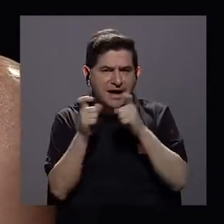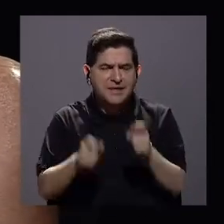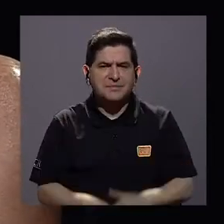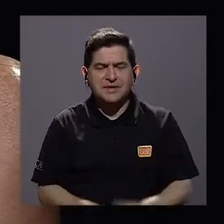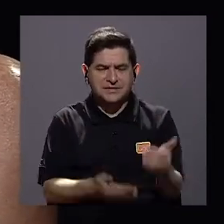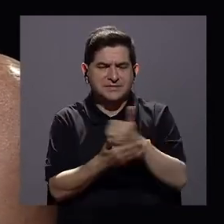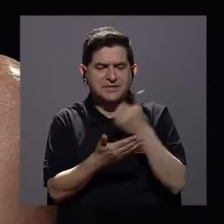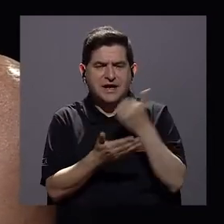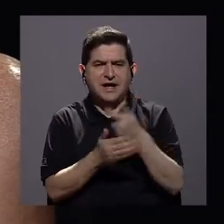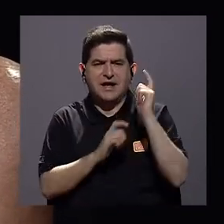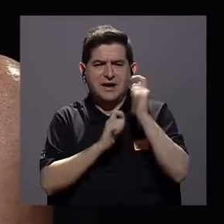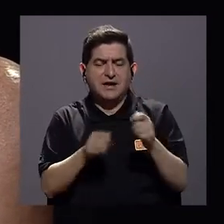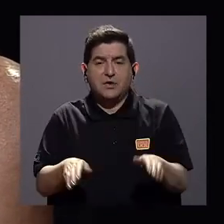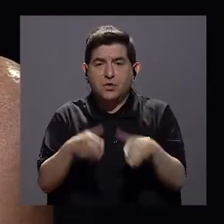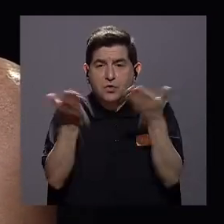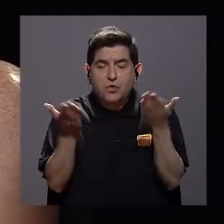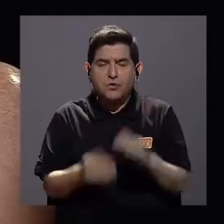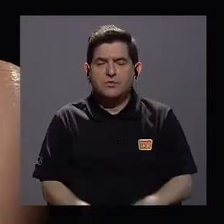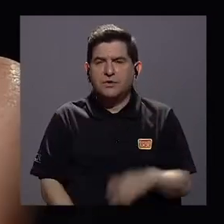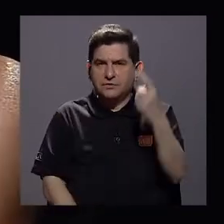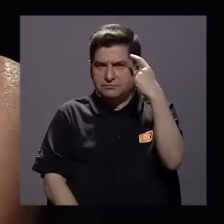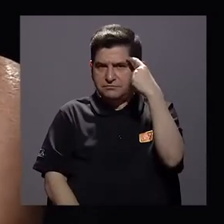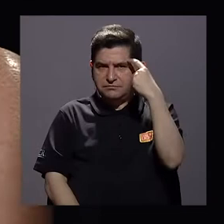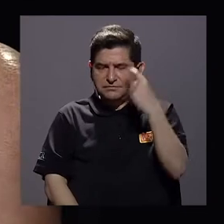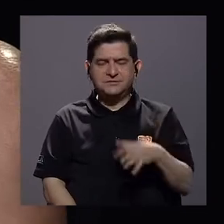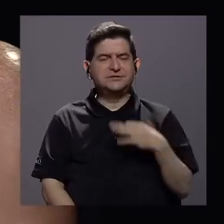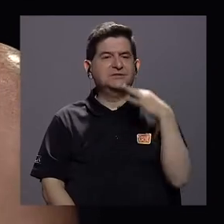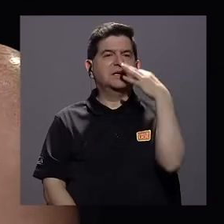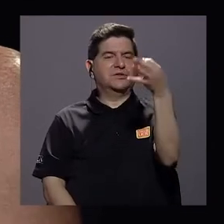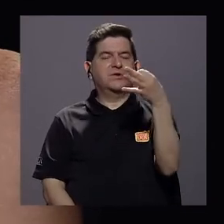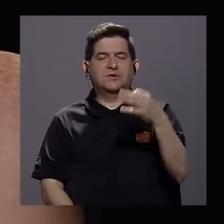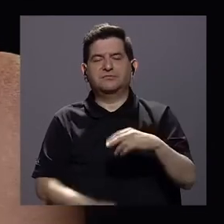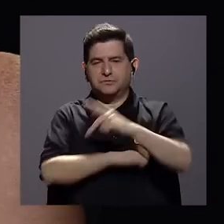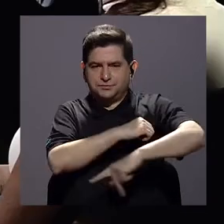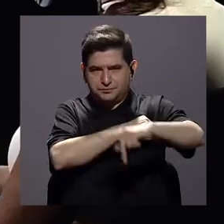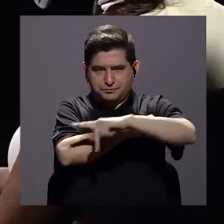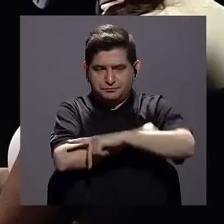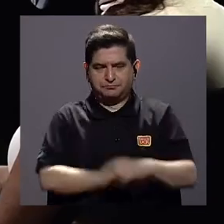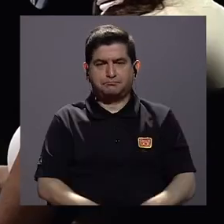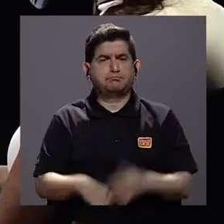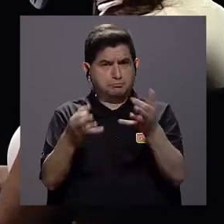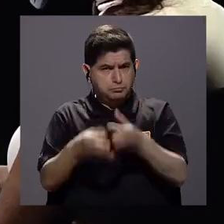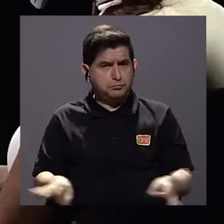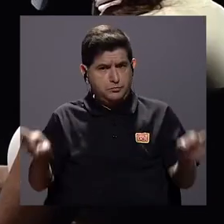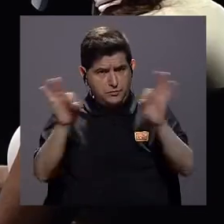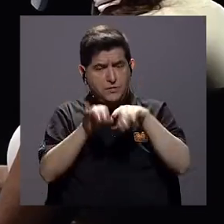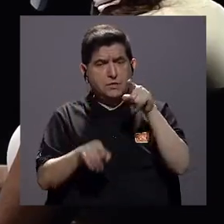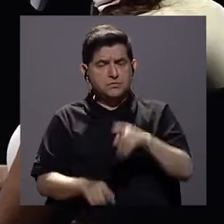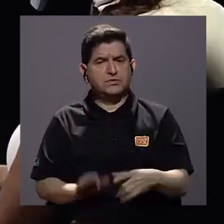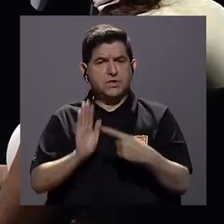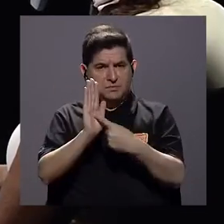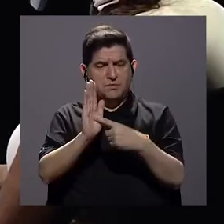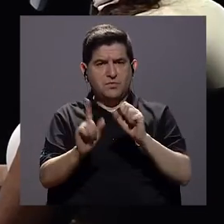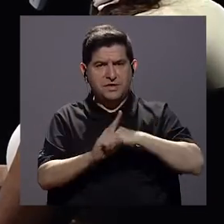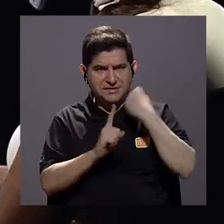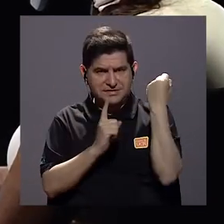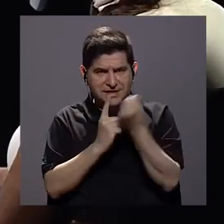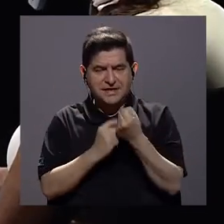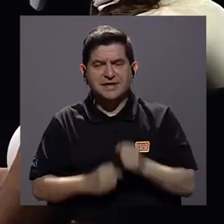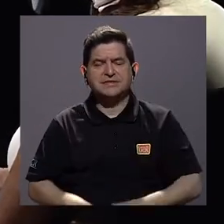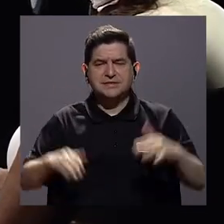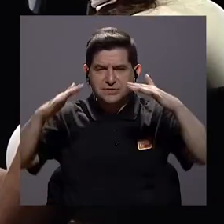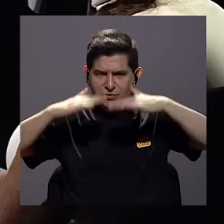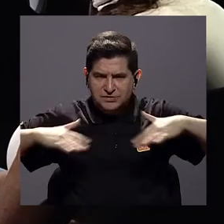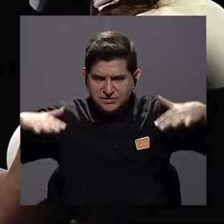administrar ese recurso pesquero y cómo lo vamos a hacer pensando en el futuro del país. Muy valioso porque usted me hace la fotografía ecológica. Ahora vamos